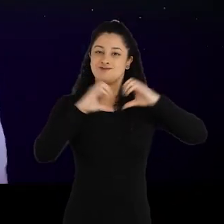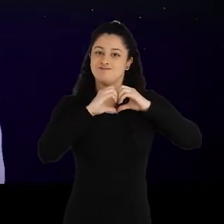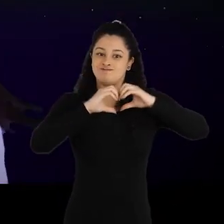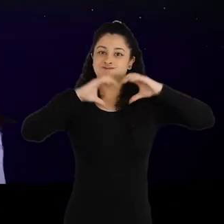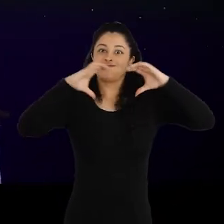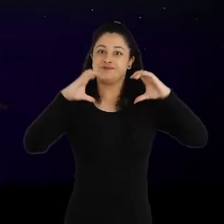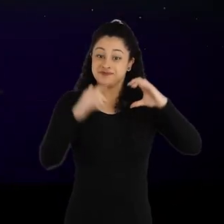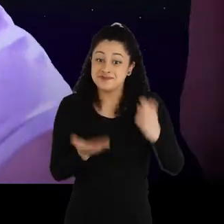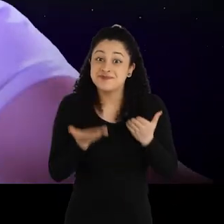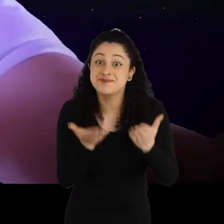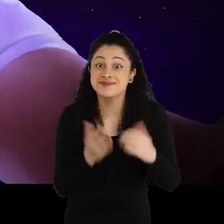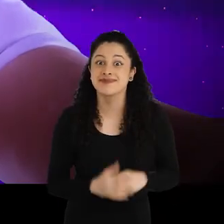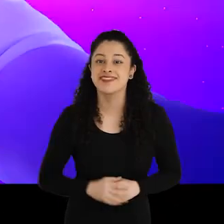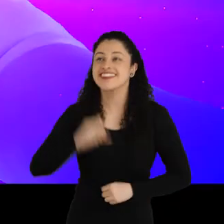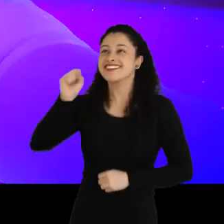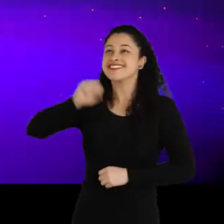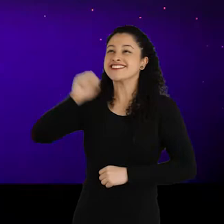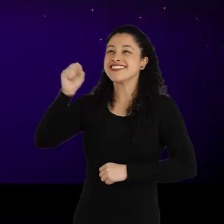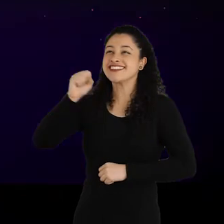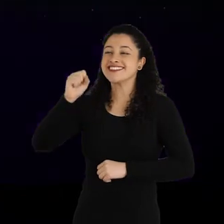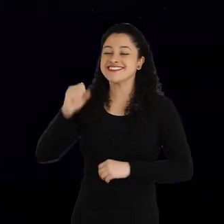¡Sí!